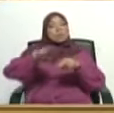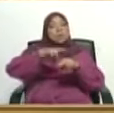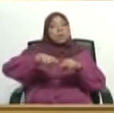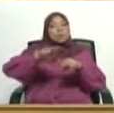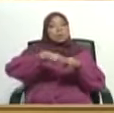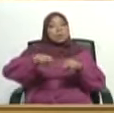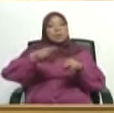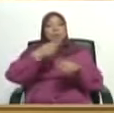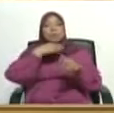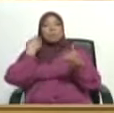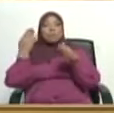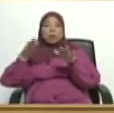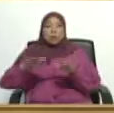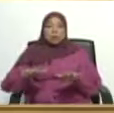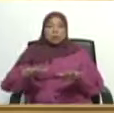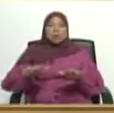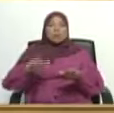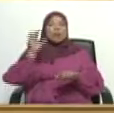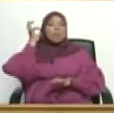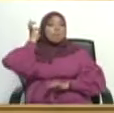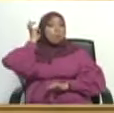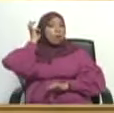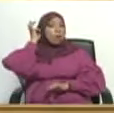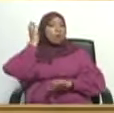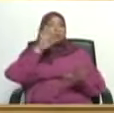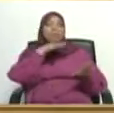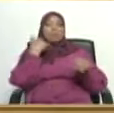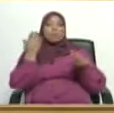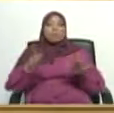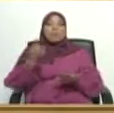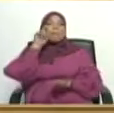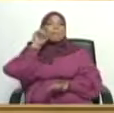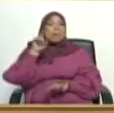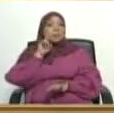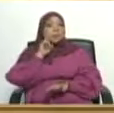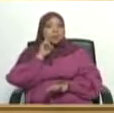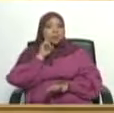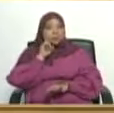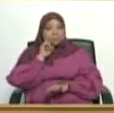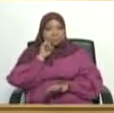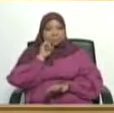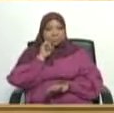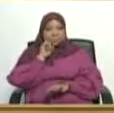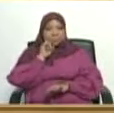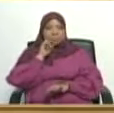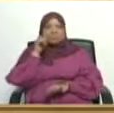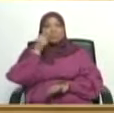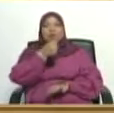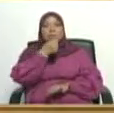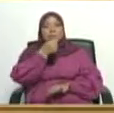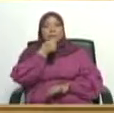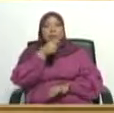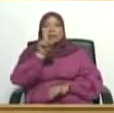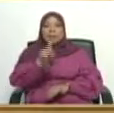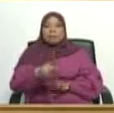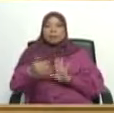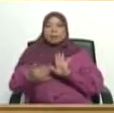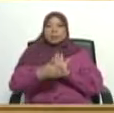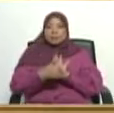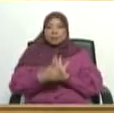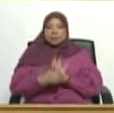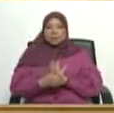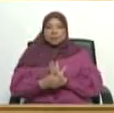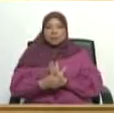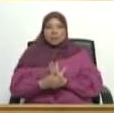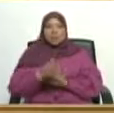son cómplices del asesinato de mujeres embarazadas, que son cómplices de los periodistas asesinados.